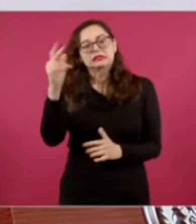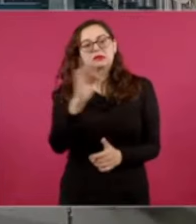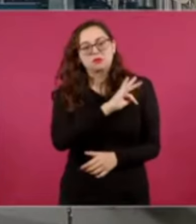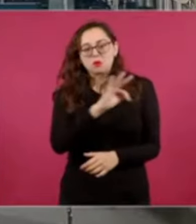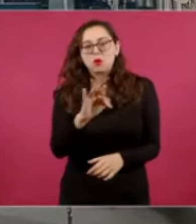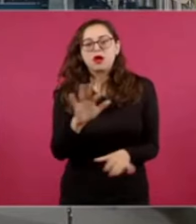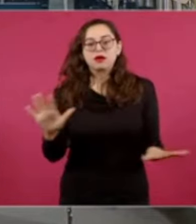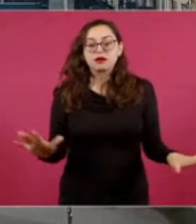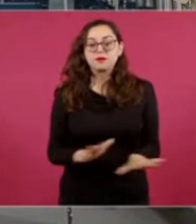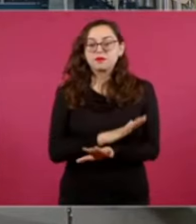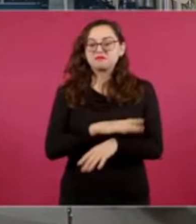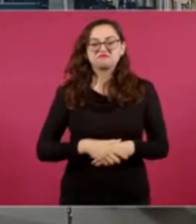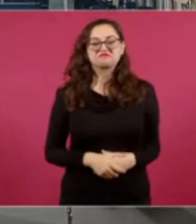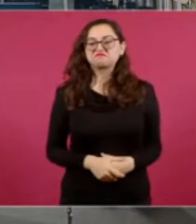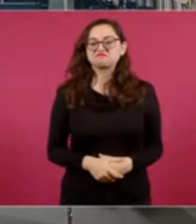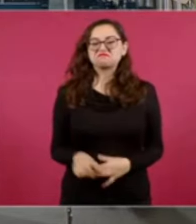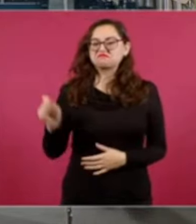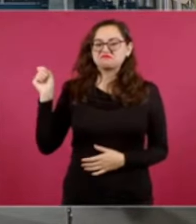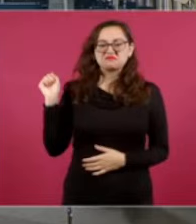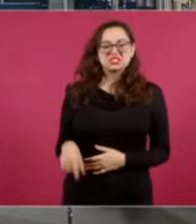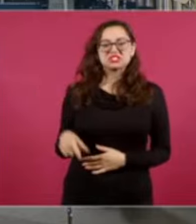Se siguen con lo mismo.